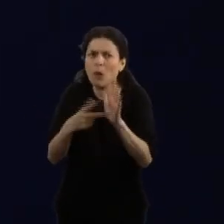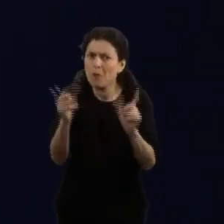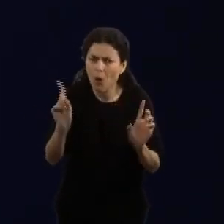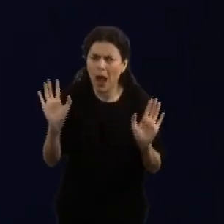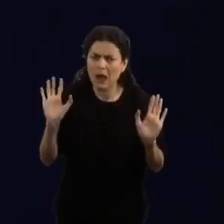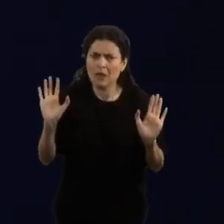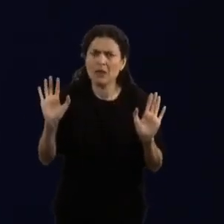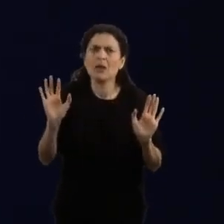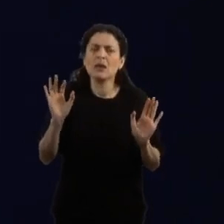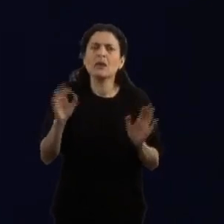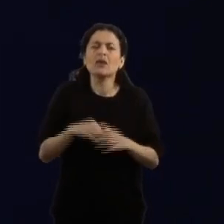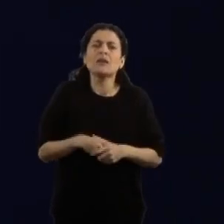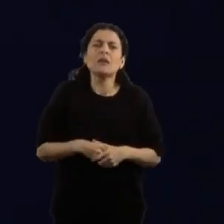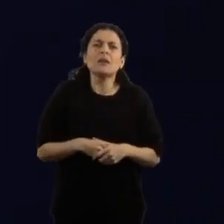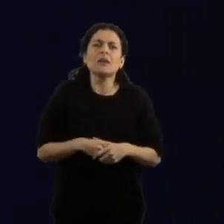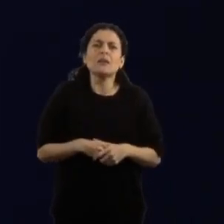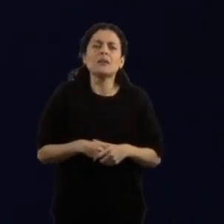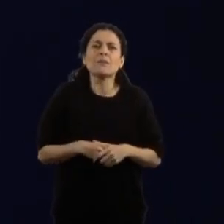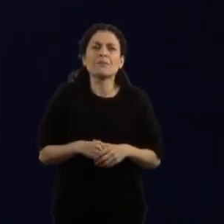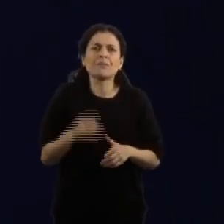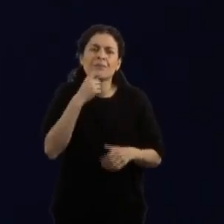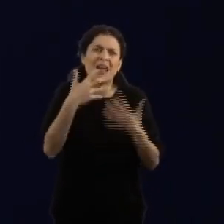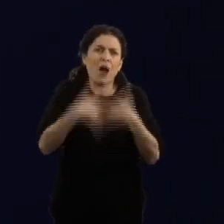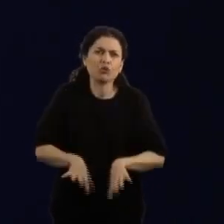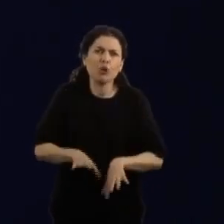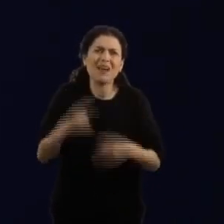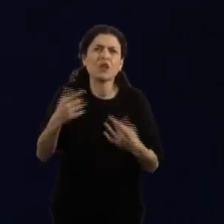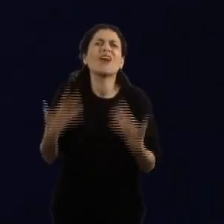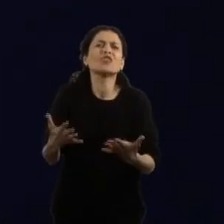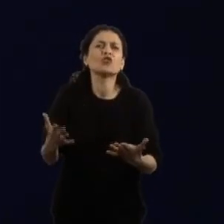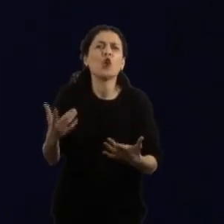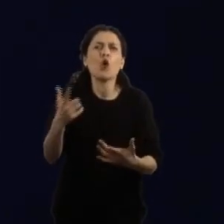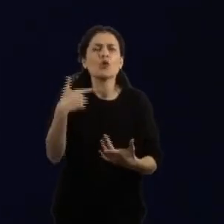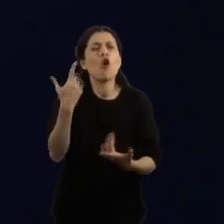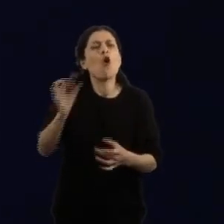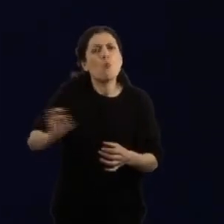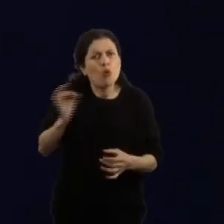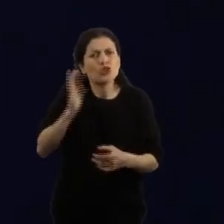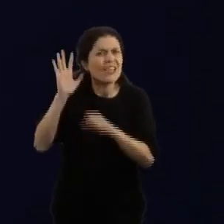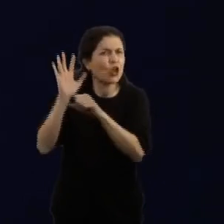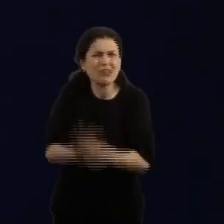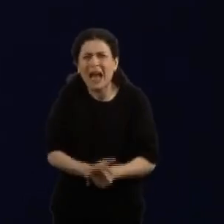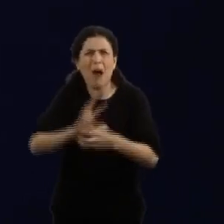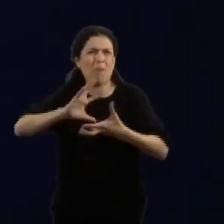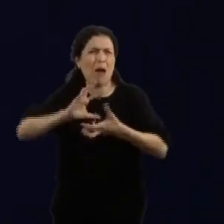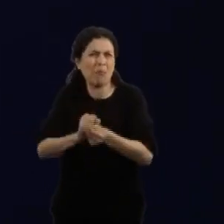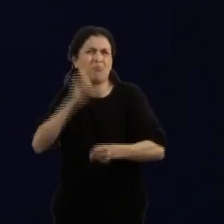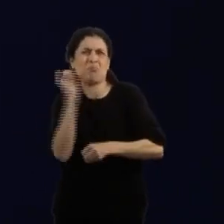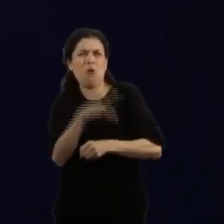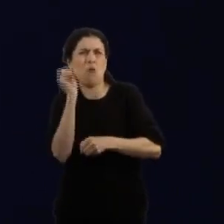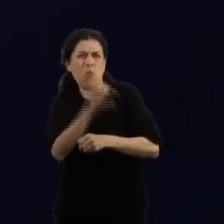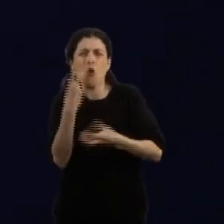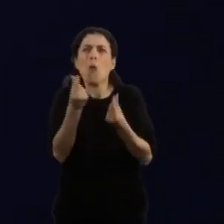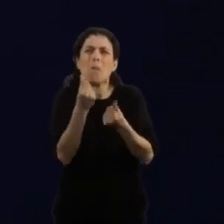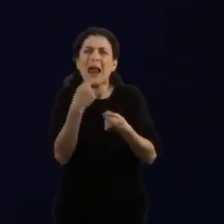de hecho tendríamos que ni siquiera comentarlo, lo comentamos porque han sido tan maltratadas, tan denostadas y han sufrido tanta